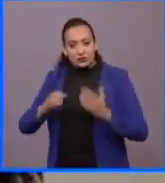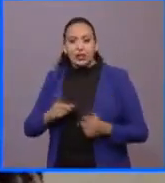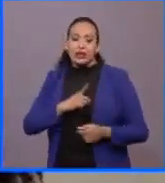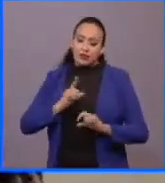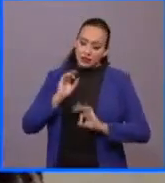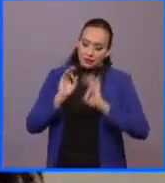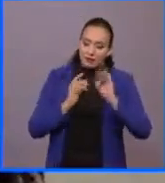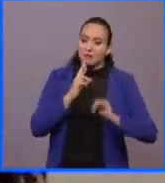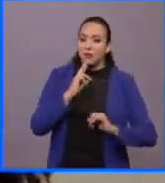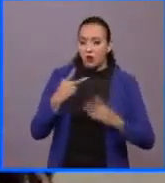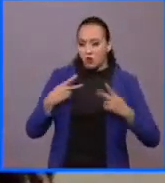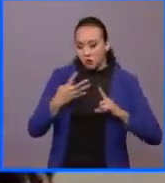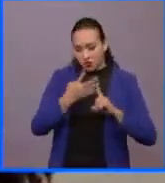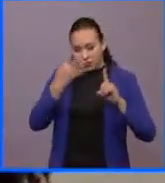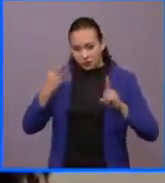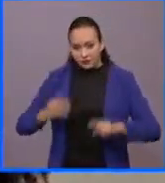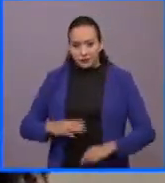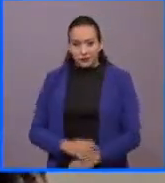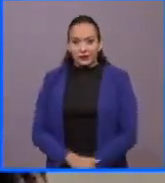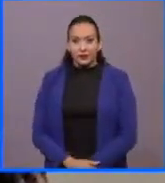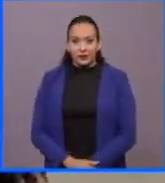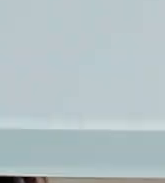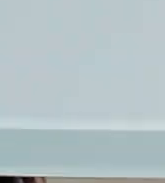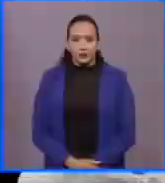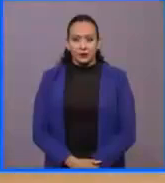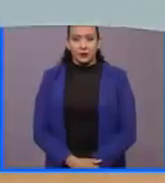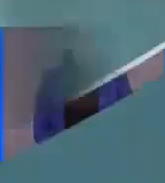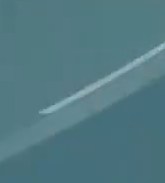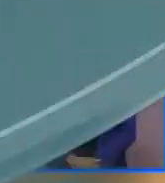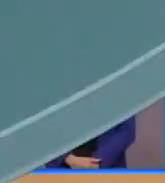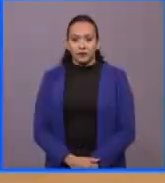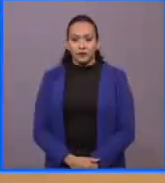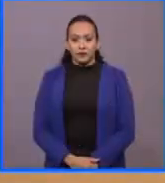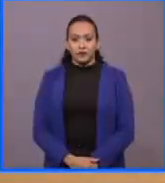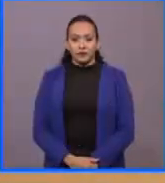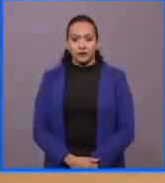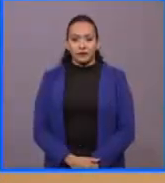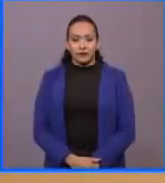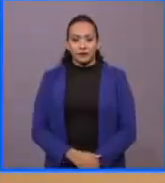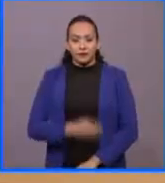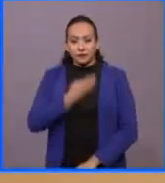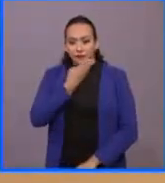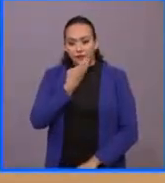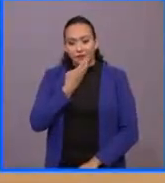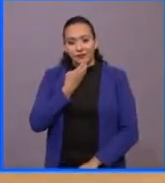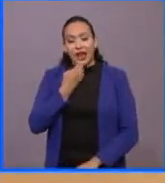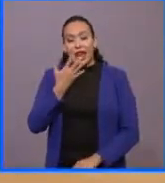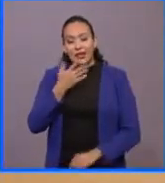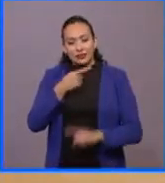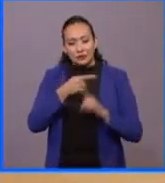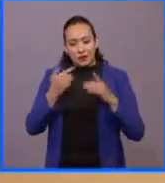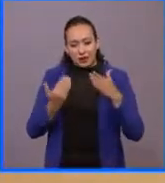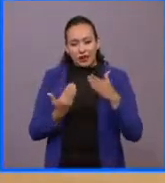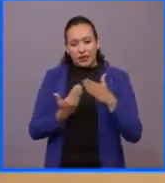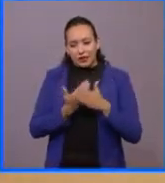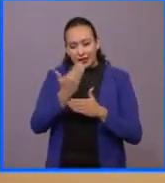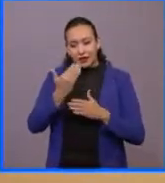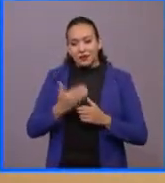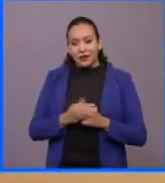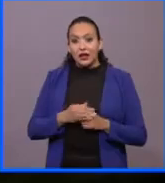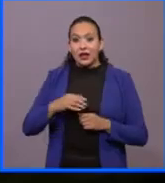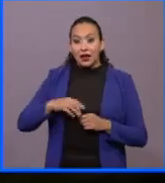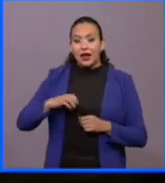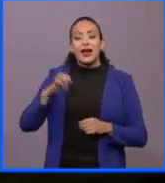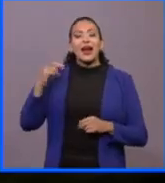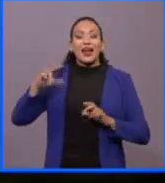riguroso, señaló. A las 5:30 de la mañana, el huracán Eric tocó